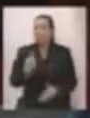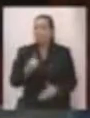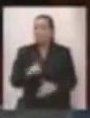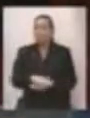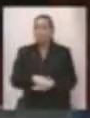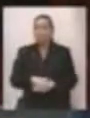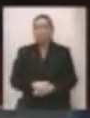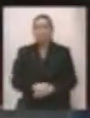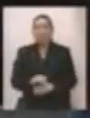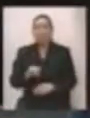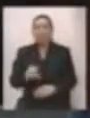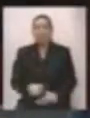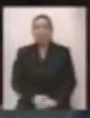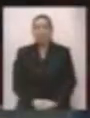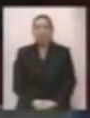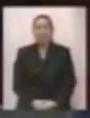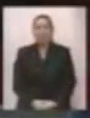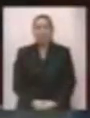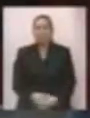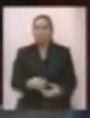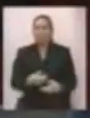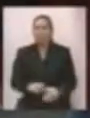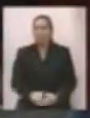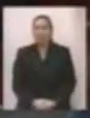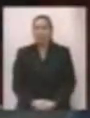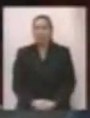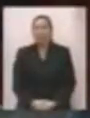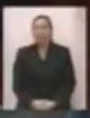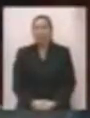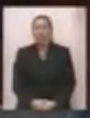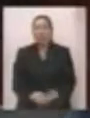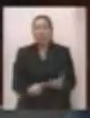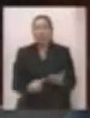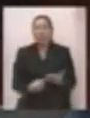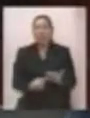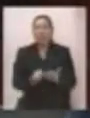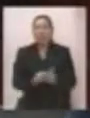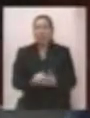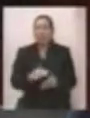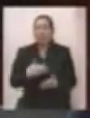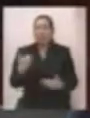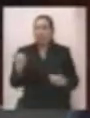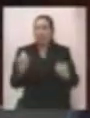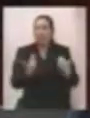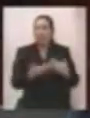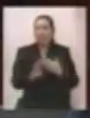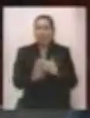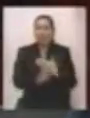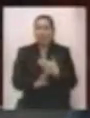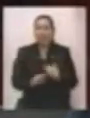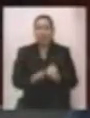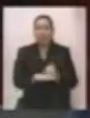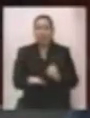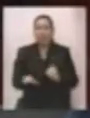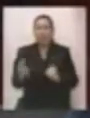para el planeamiento y ejecución de campañas educativas y herramientas tecnológicas que puedan contribuir a la protección de